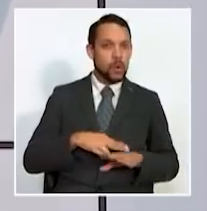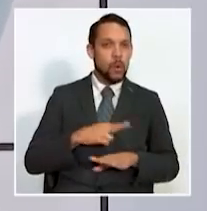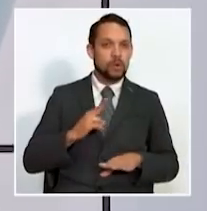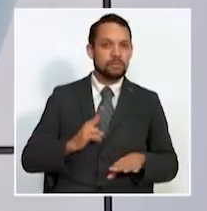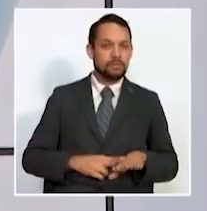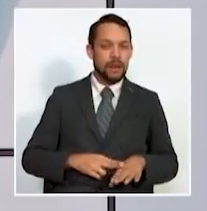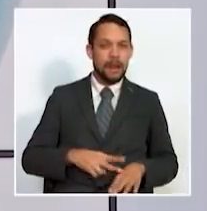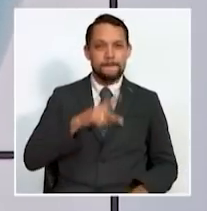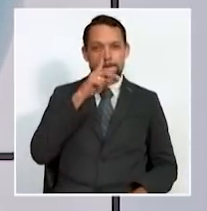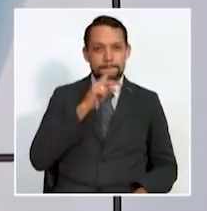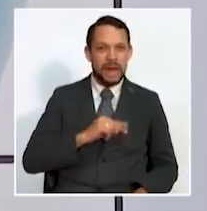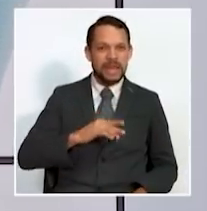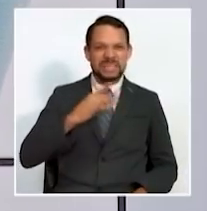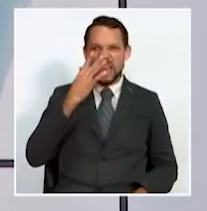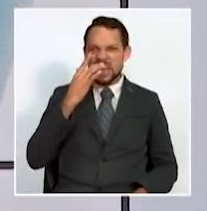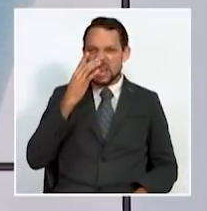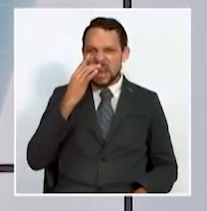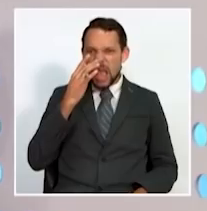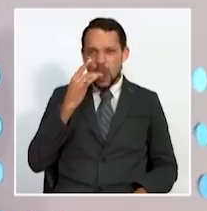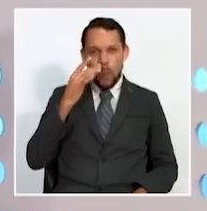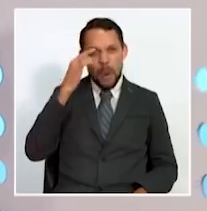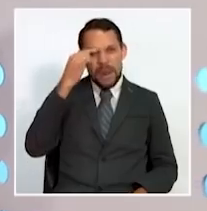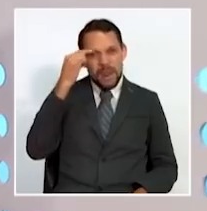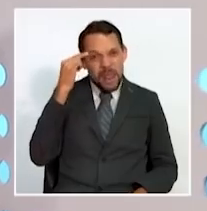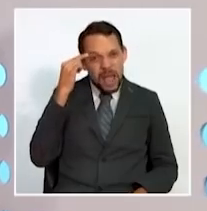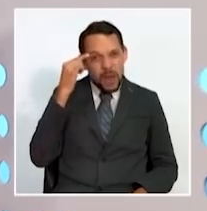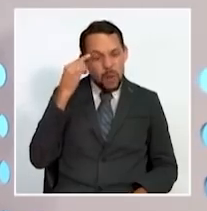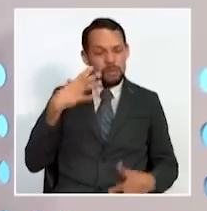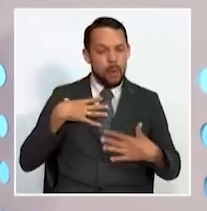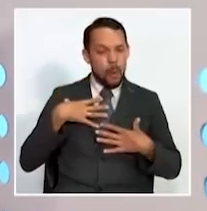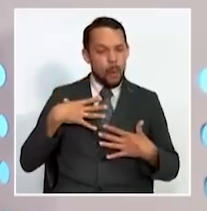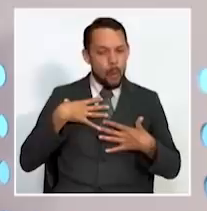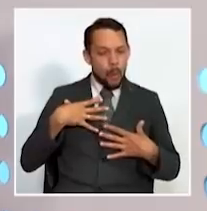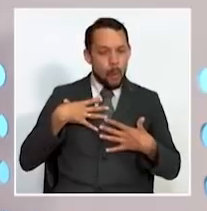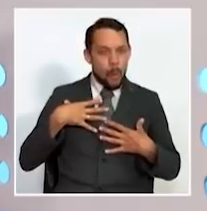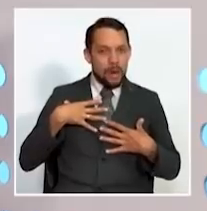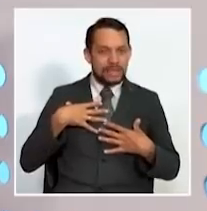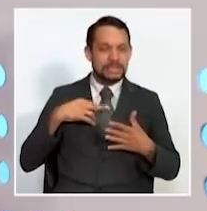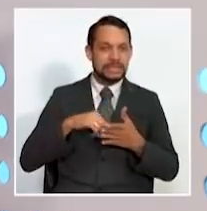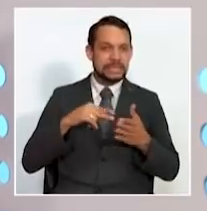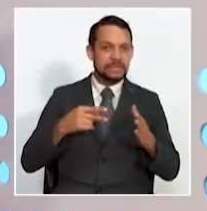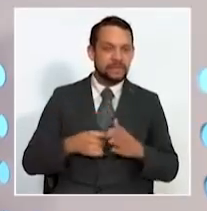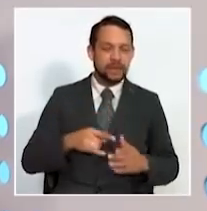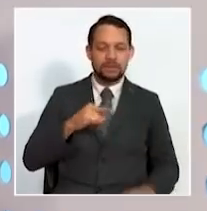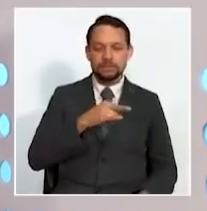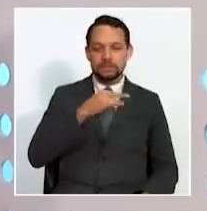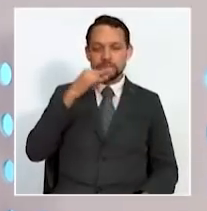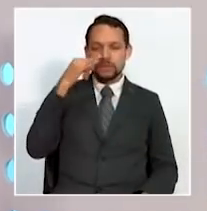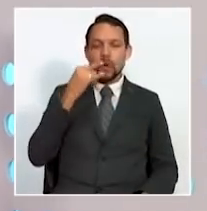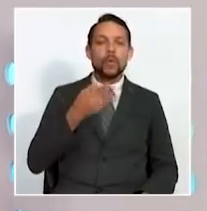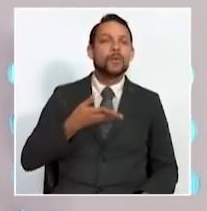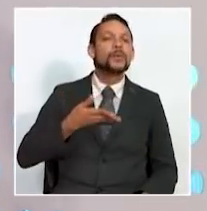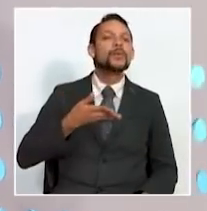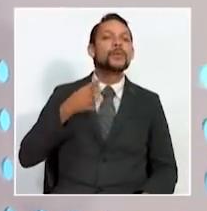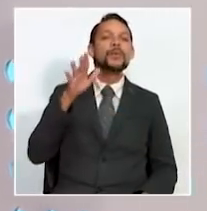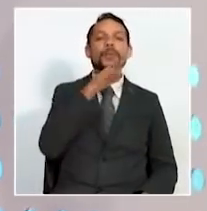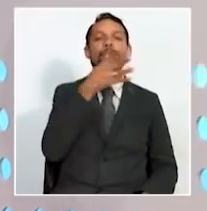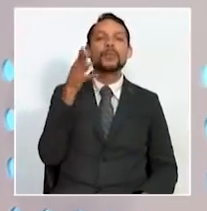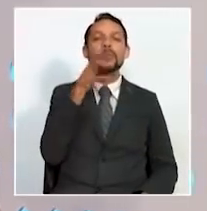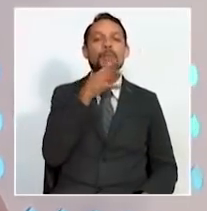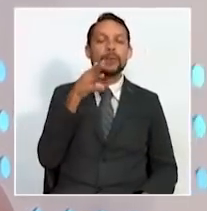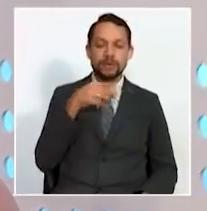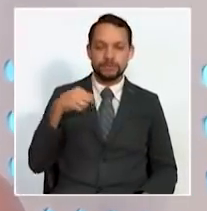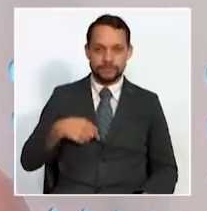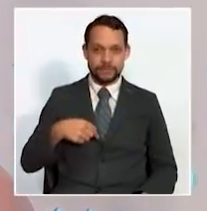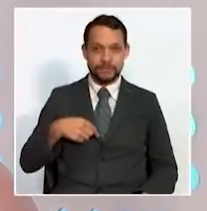color negro. El negro significa que es aire y resulta que cuando nosotros tenemos un atrapamiento de aire,